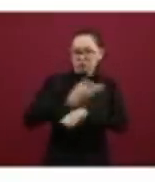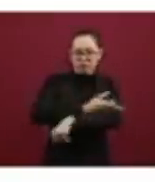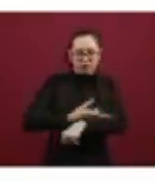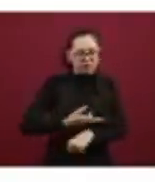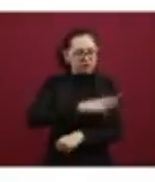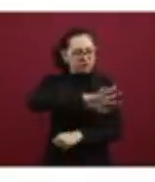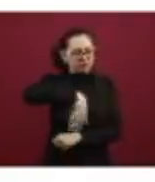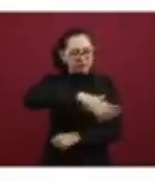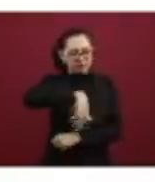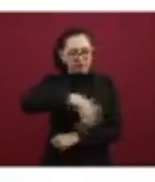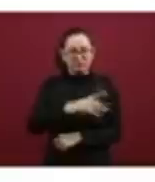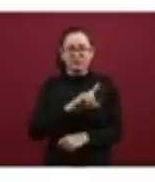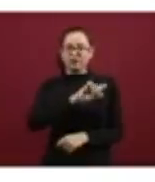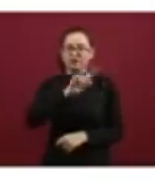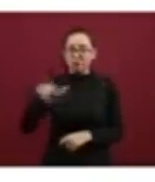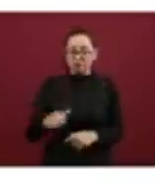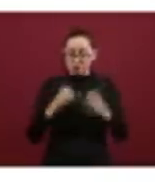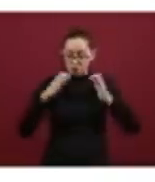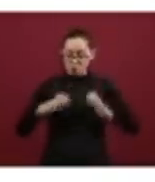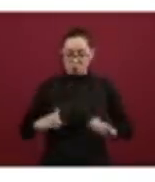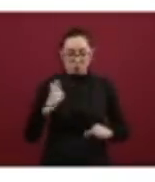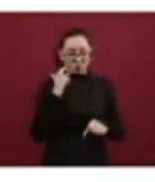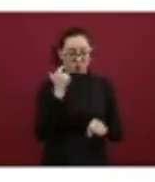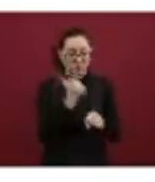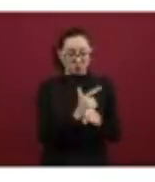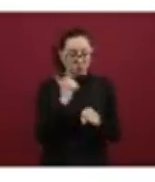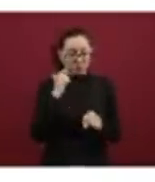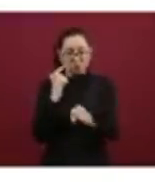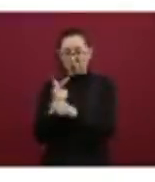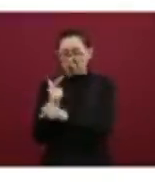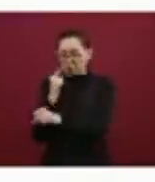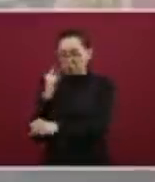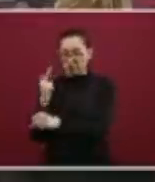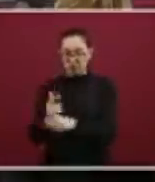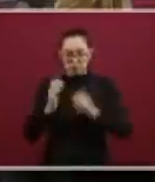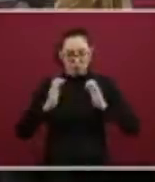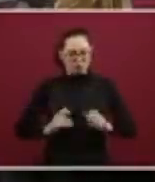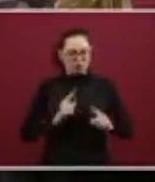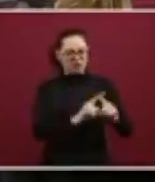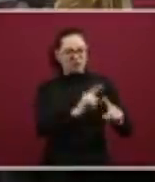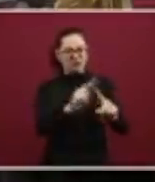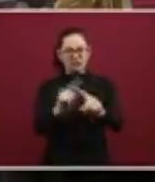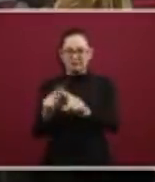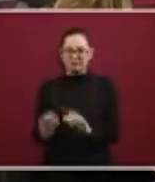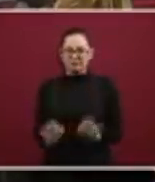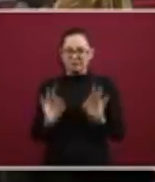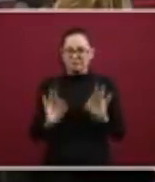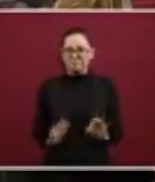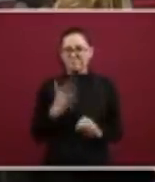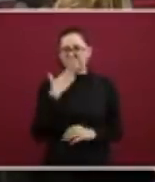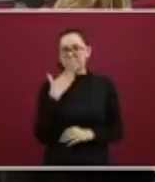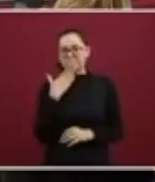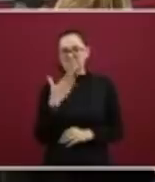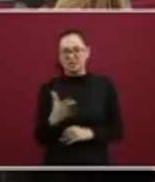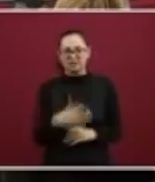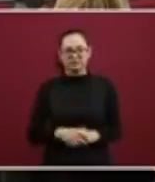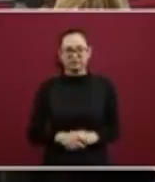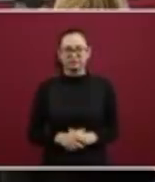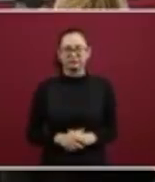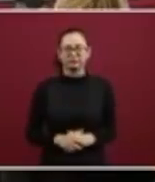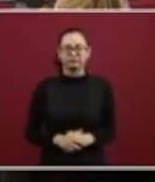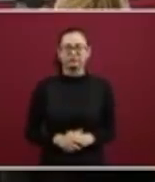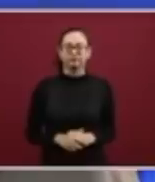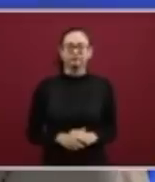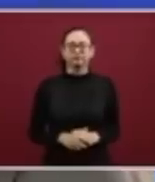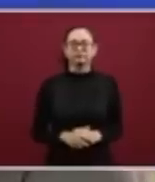de identificación de los cuerpos sean mucho más eficaces. Voy a poner solamente un ejemplo de lo que estamos haciendo